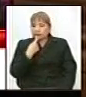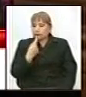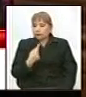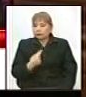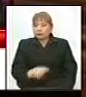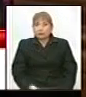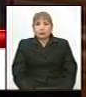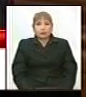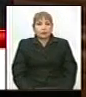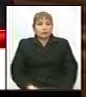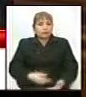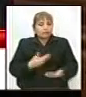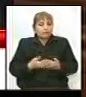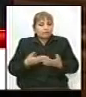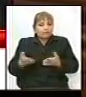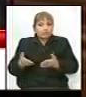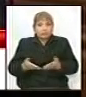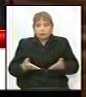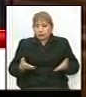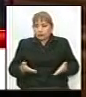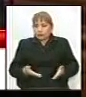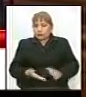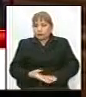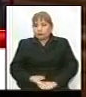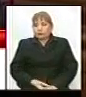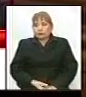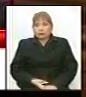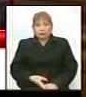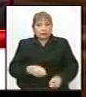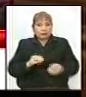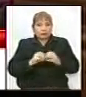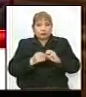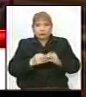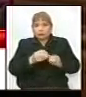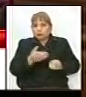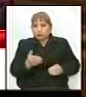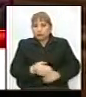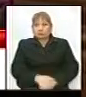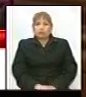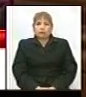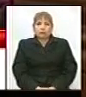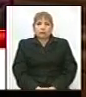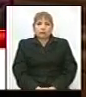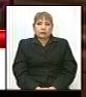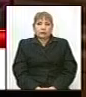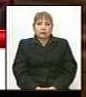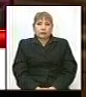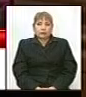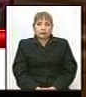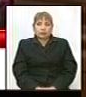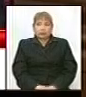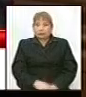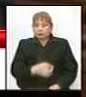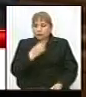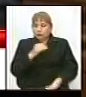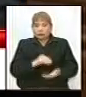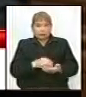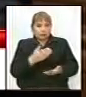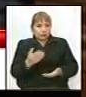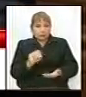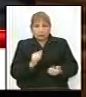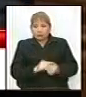de que vaya por conducto regular, que significaría dilatarlo sin fecha alguna. Gracias,